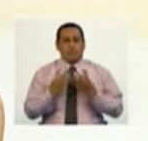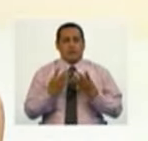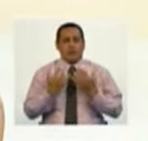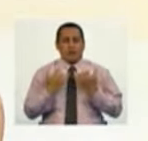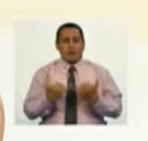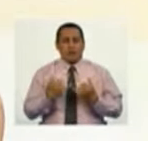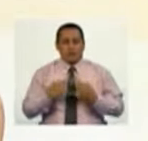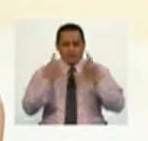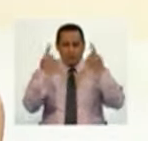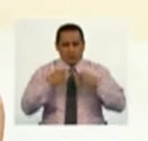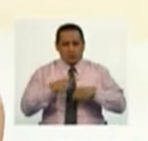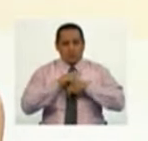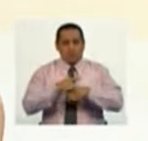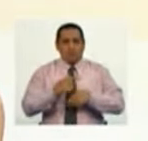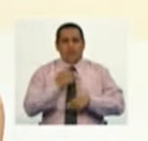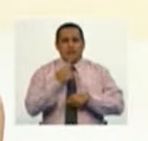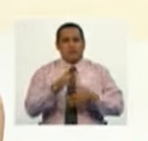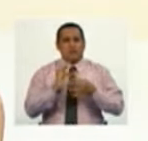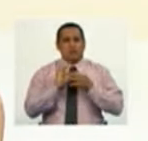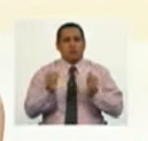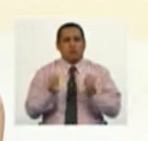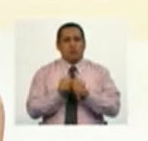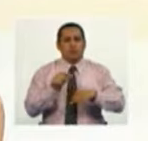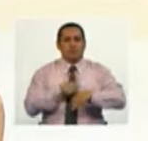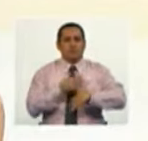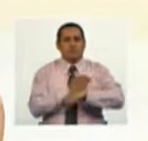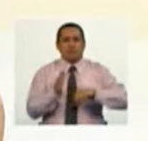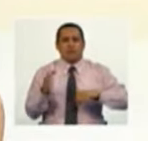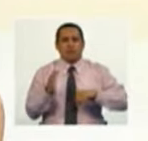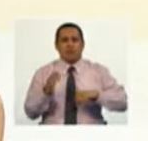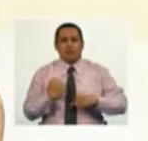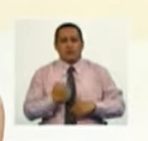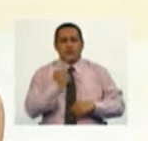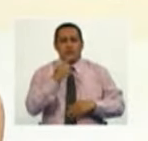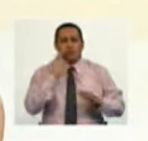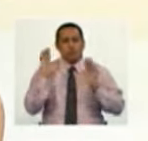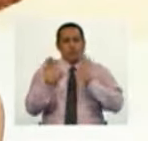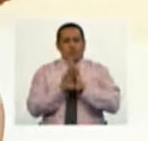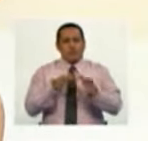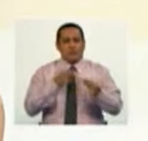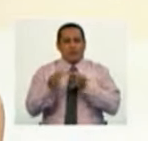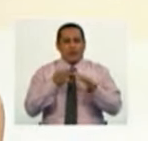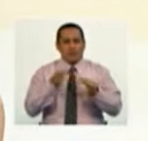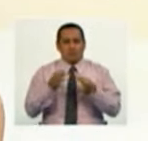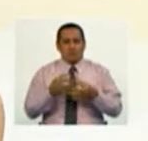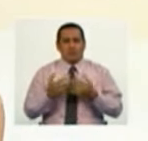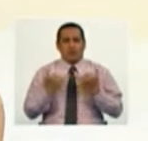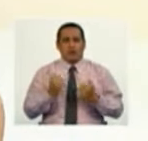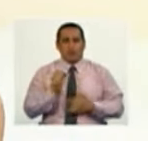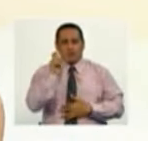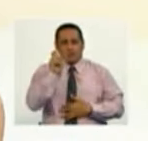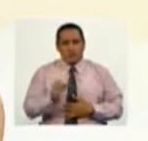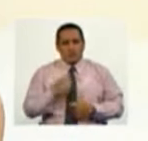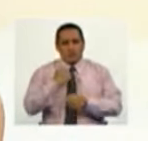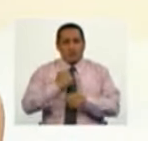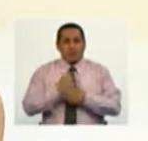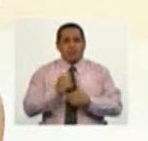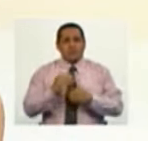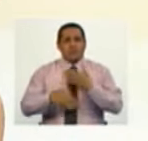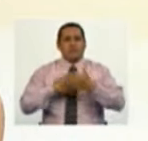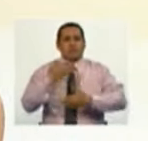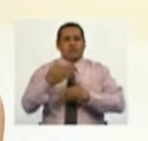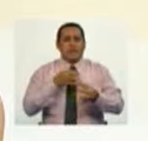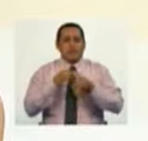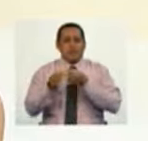Ya. Bueno, el tema de la inmediatez está muy vinculado con el tiempo. Claro. Y es que pongámonos en el caso de que un empleador mañana